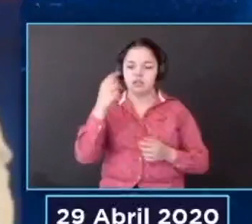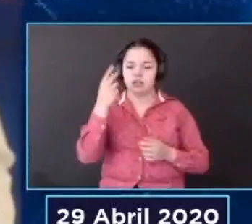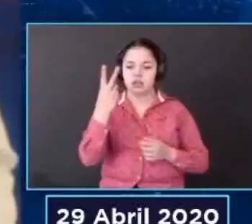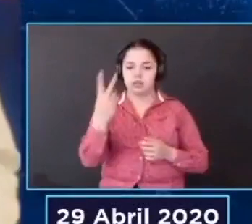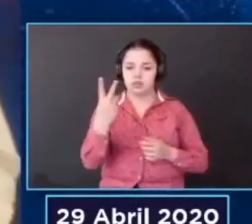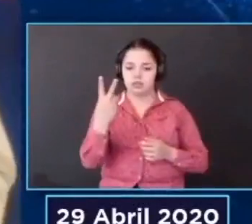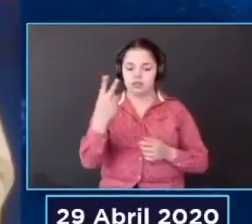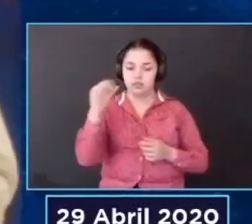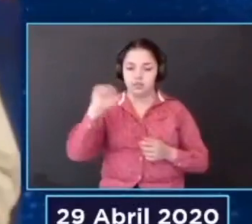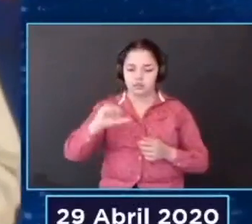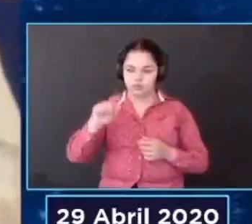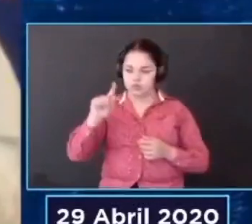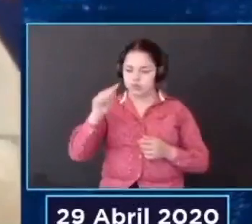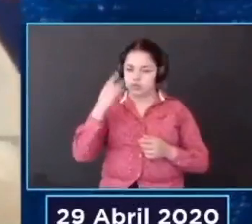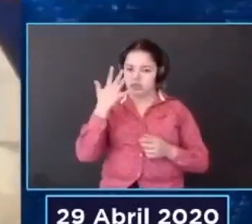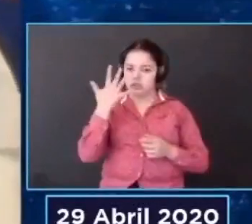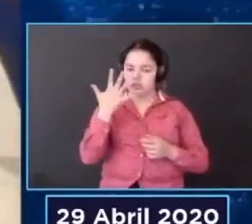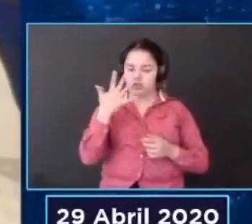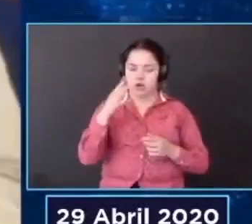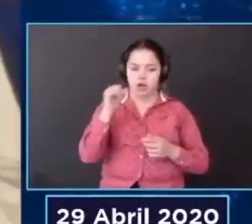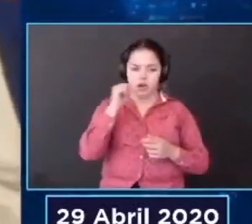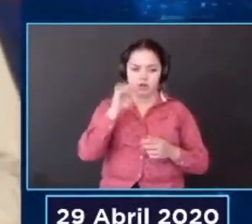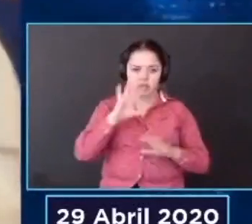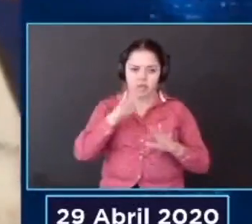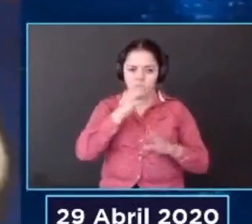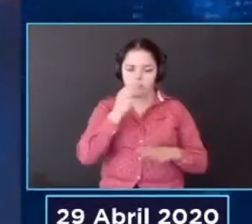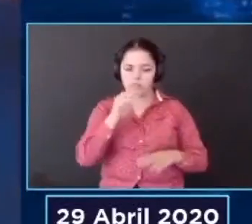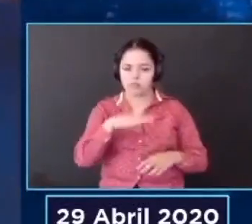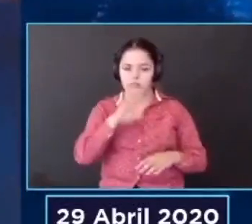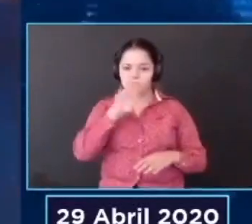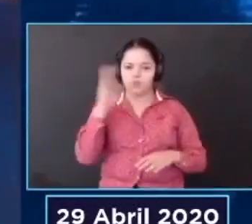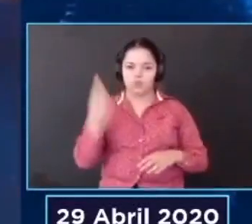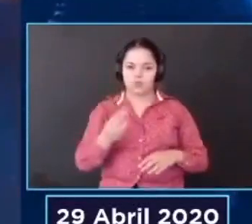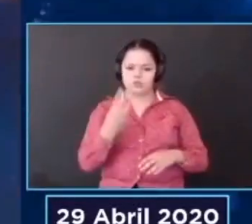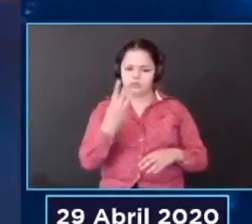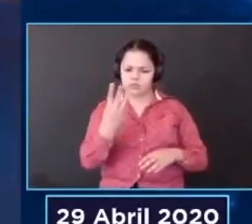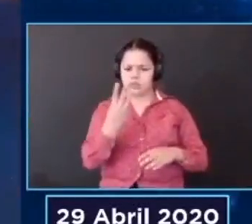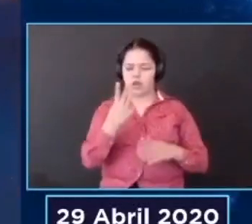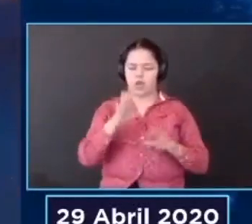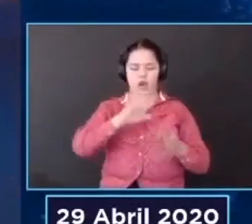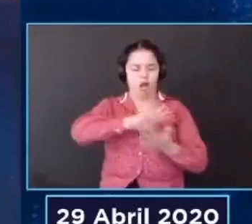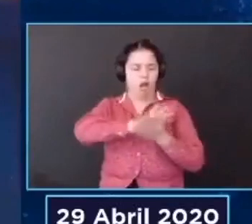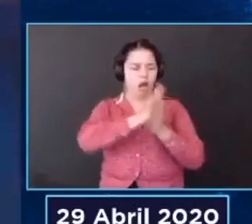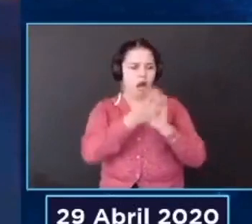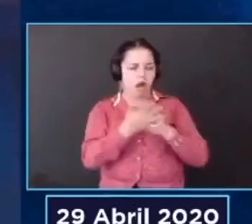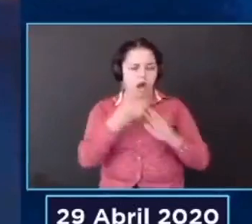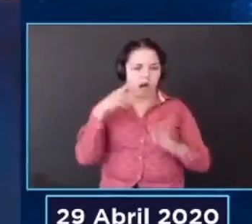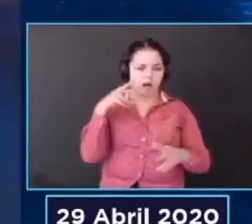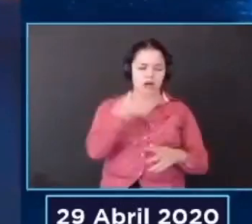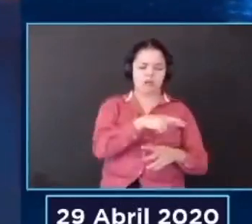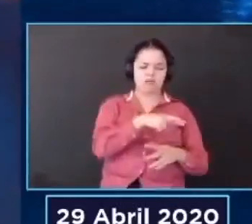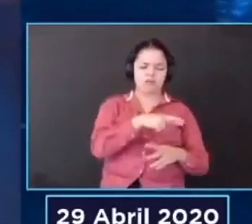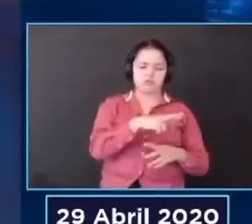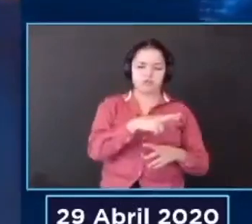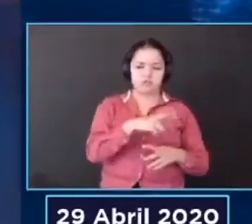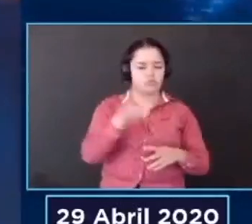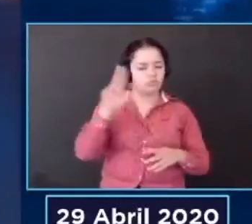No, ayer no es que se hayan muerto 3. Y lo vuelvo a explicar porque hay algunos medios que no lo